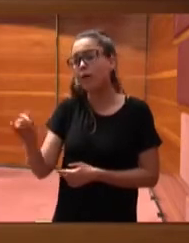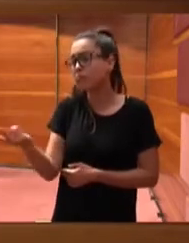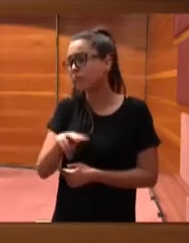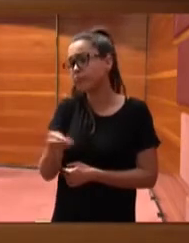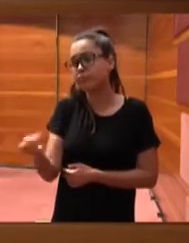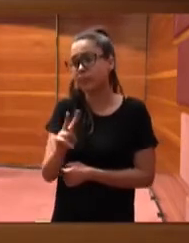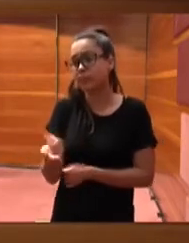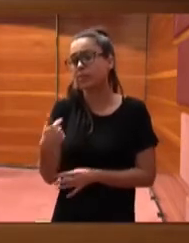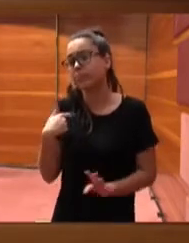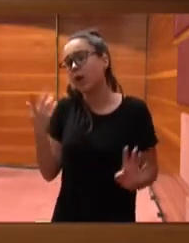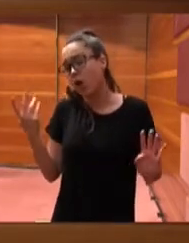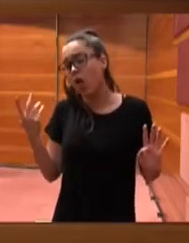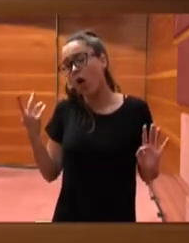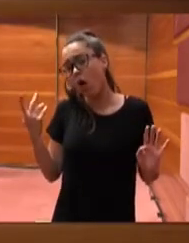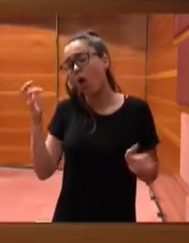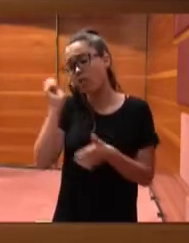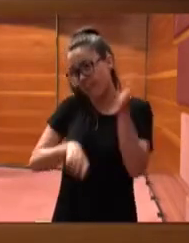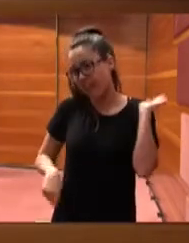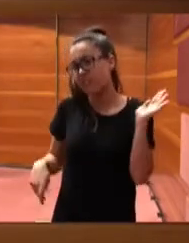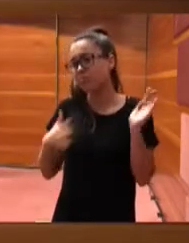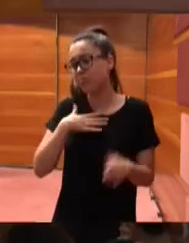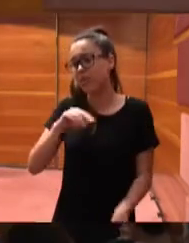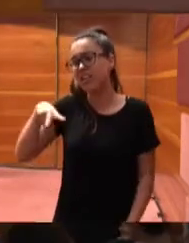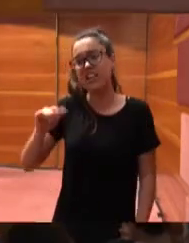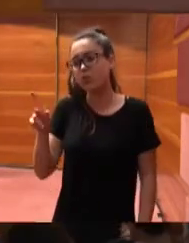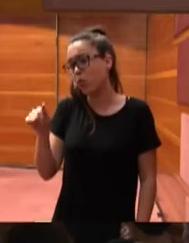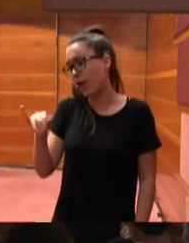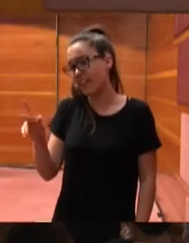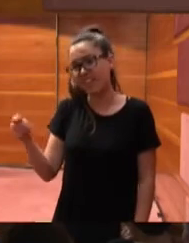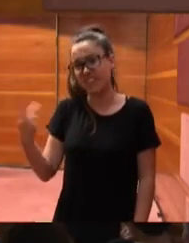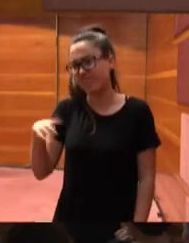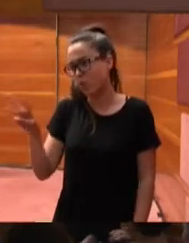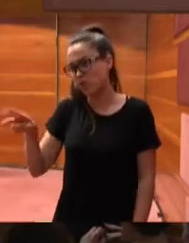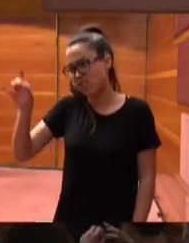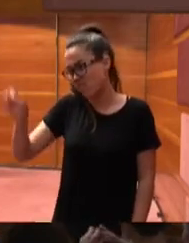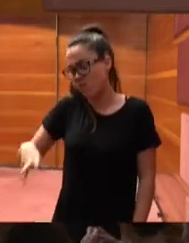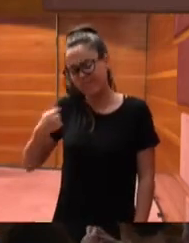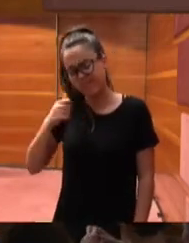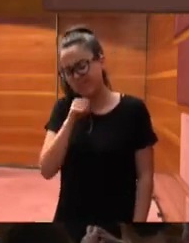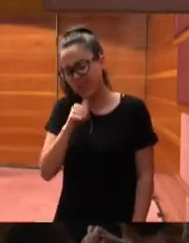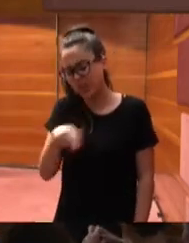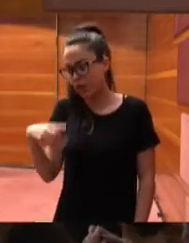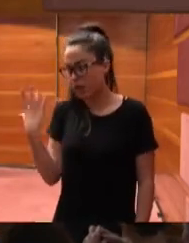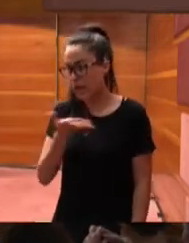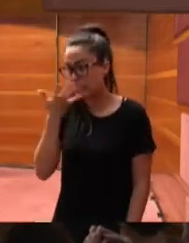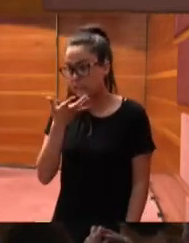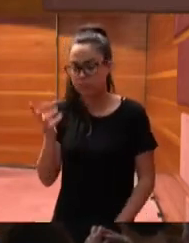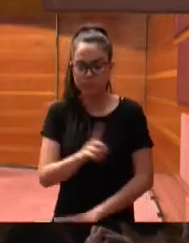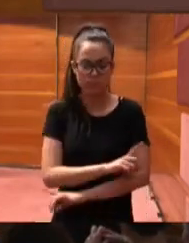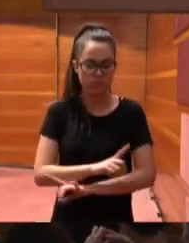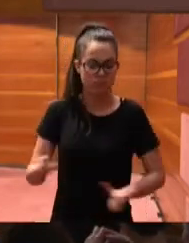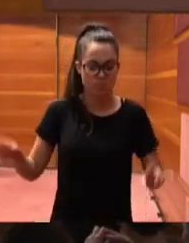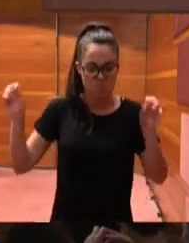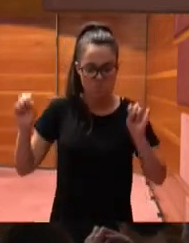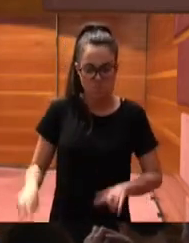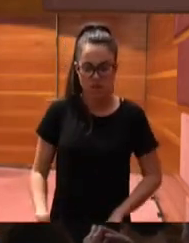Pues si soy muy radical, para mí Nesquik es igual que whisky. Tampoco lo quiero. Caliente. Desde luego